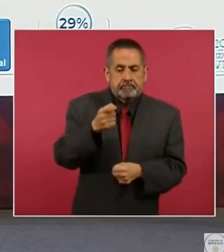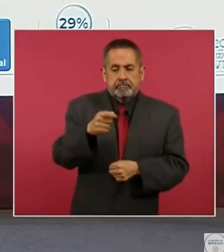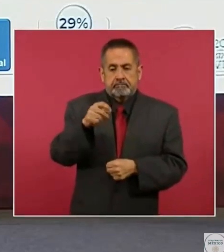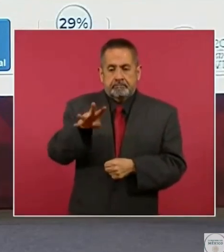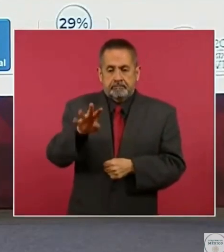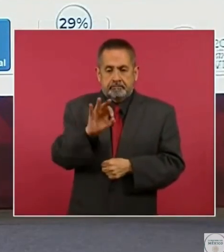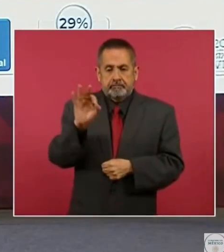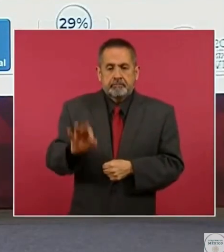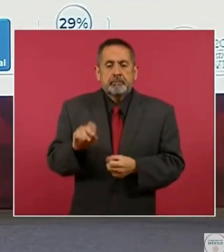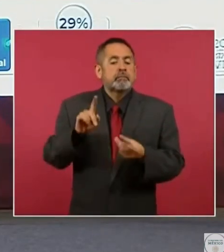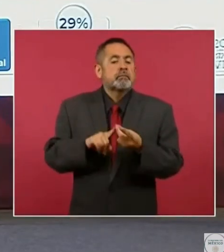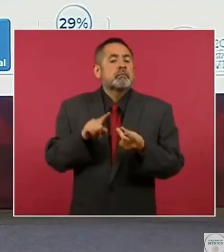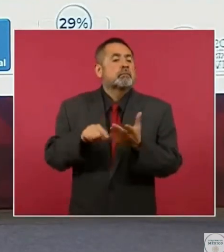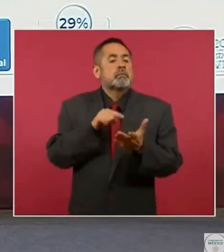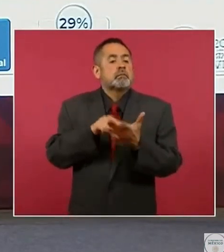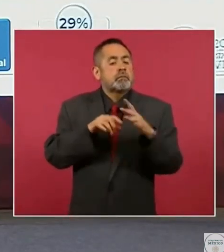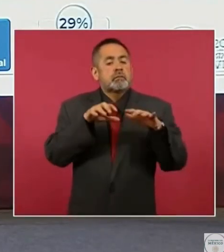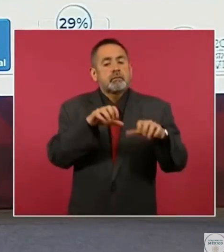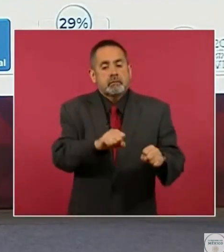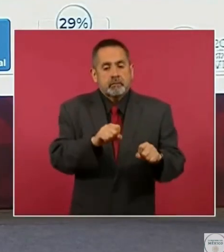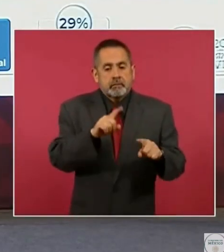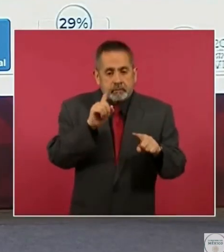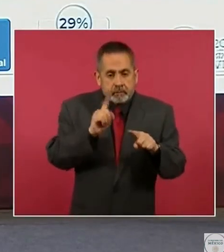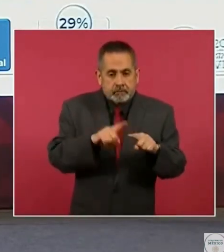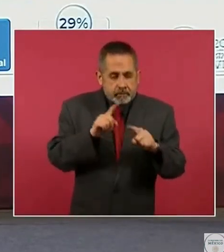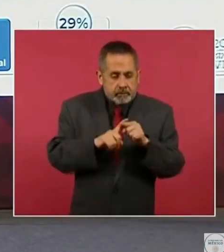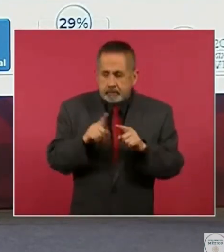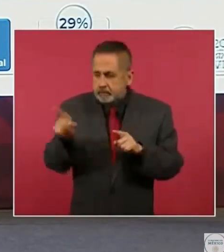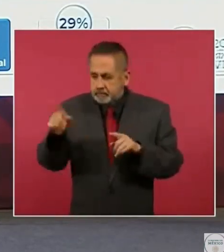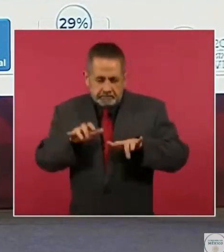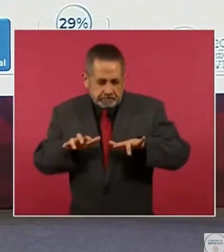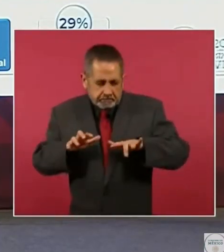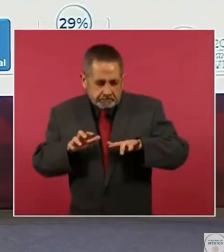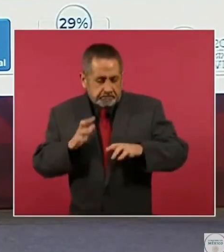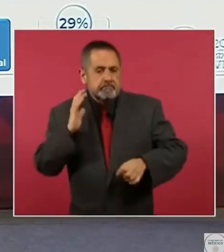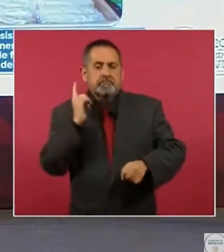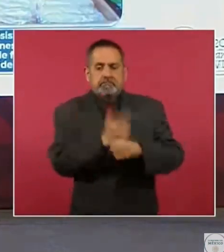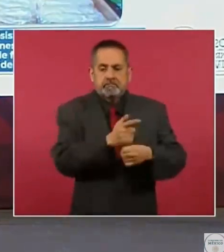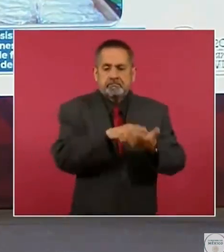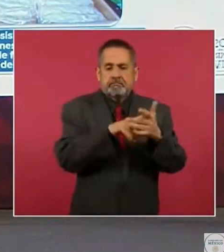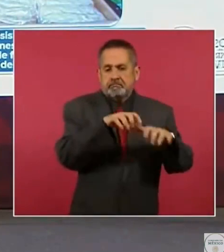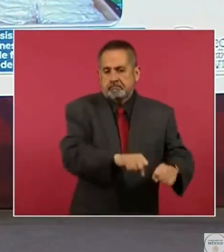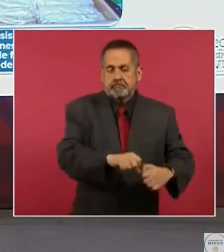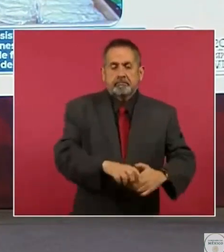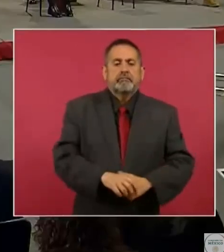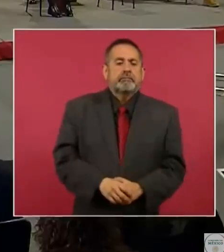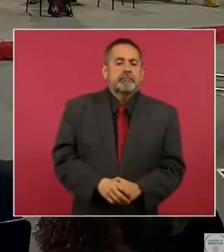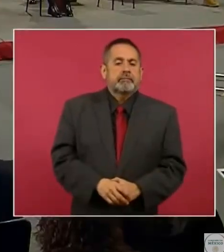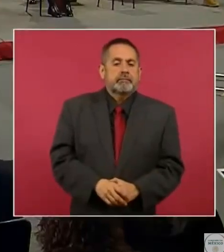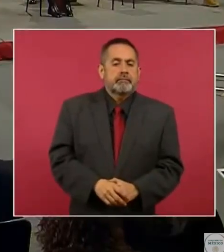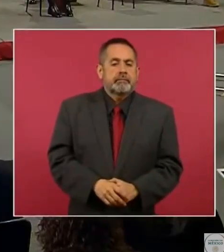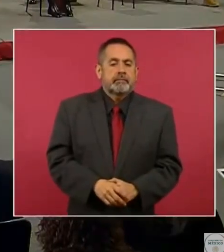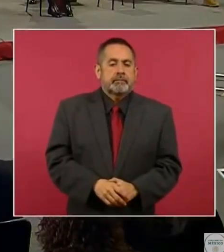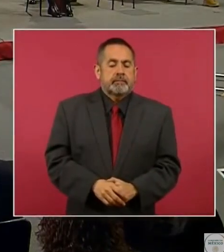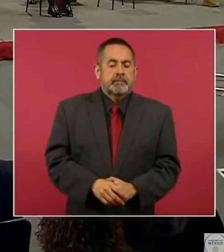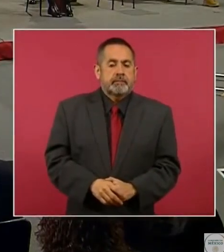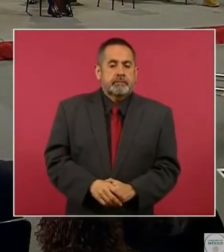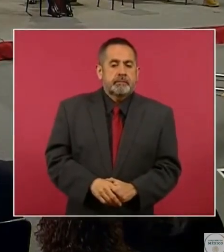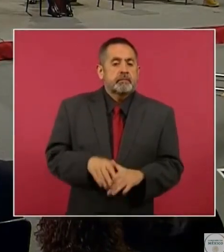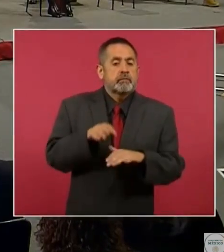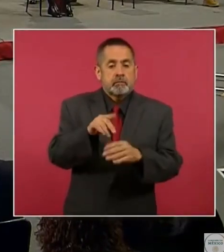son generados por productos de inteligencia. Adelante. En cuanto a